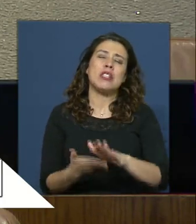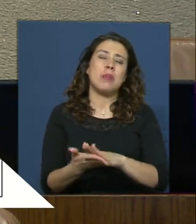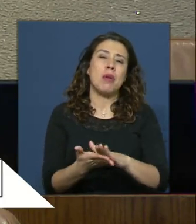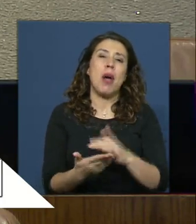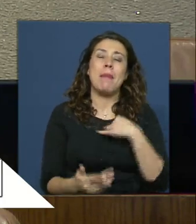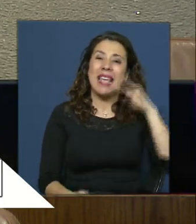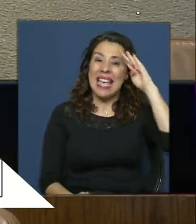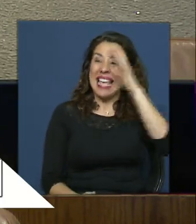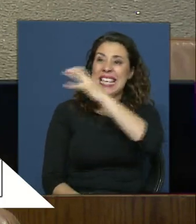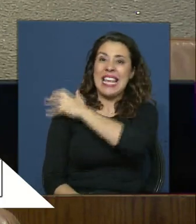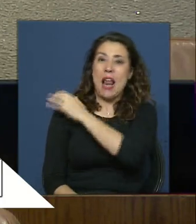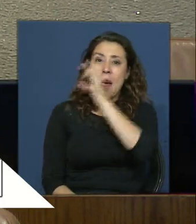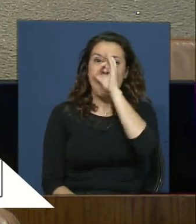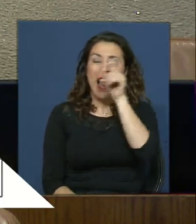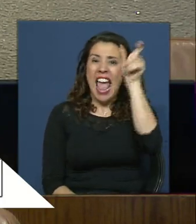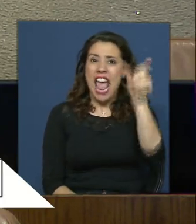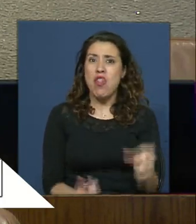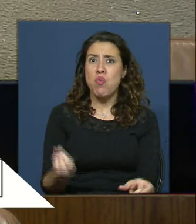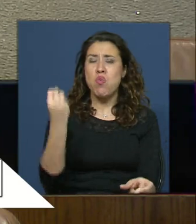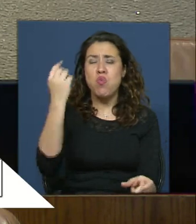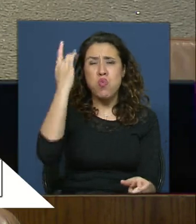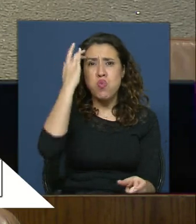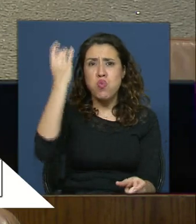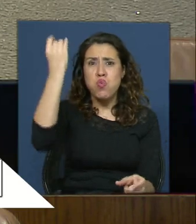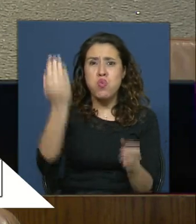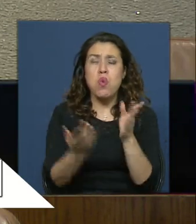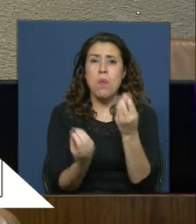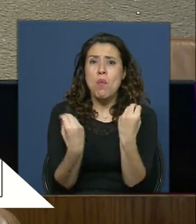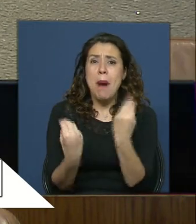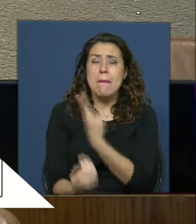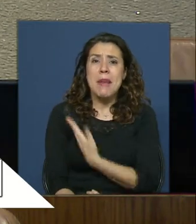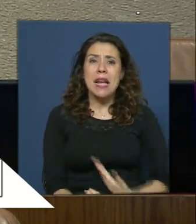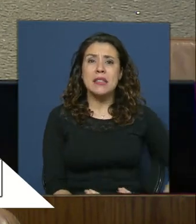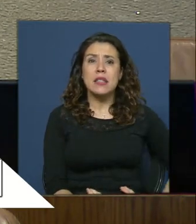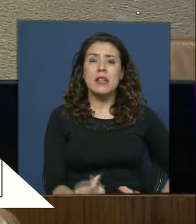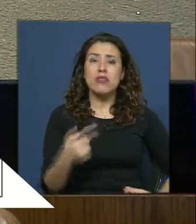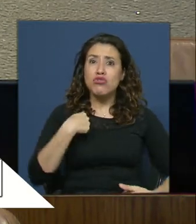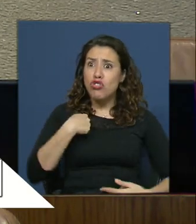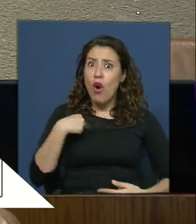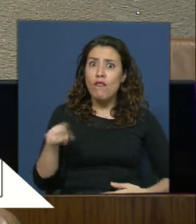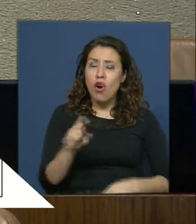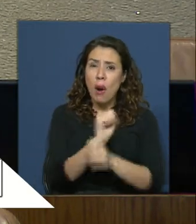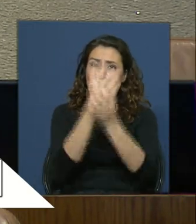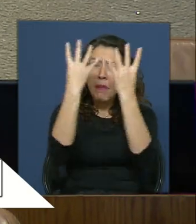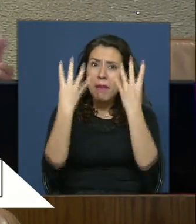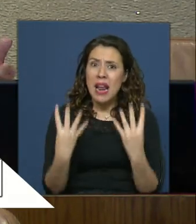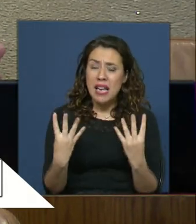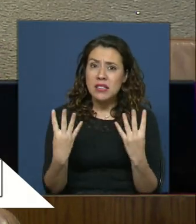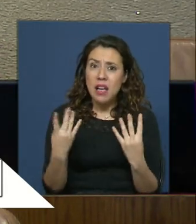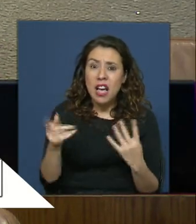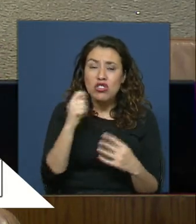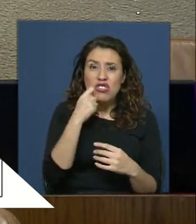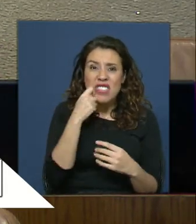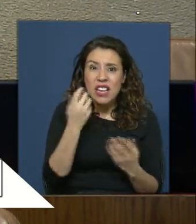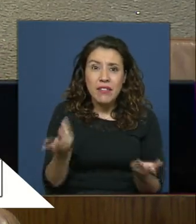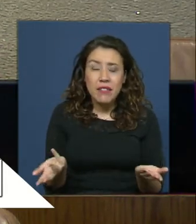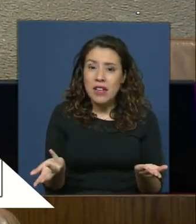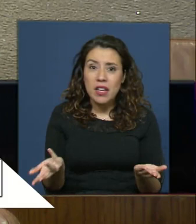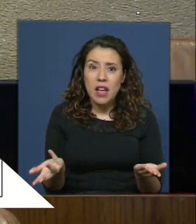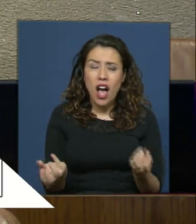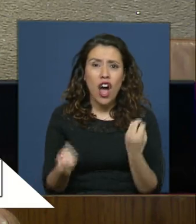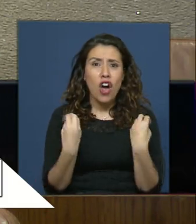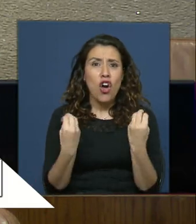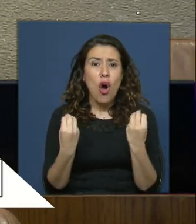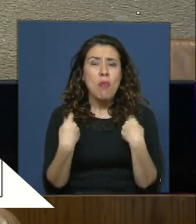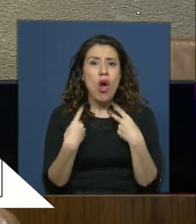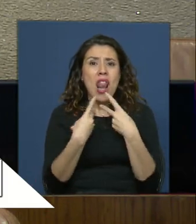o mi general Pinochet fue un gran estadista y un gran presidente, me meten preso. Eso es lo que significa. ¿Dónde está